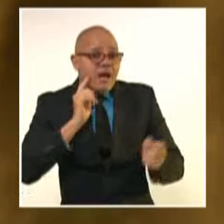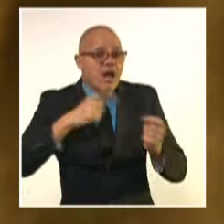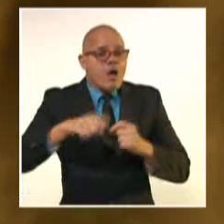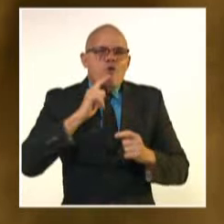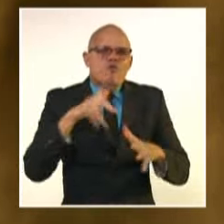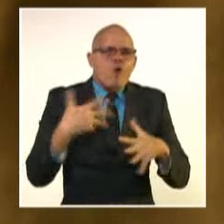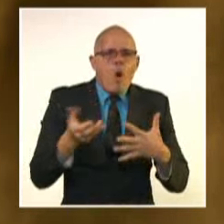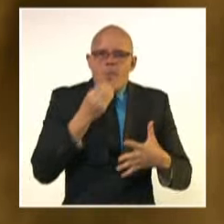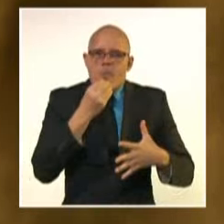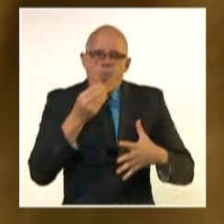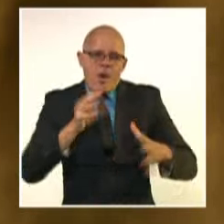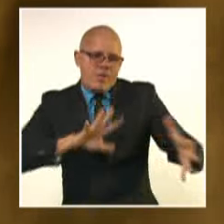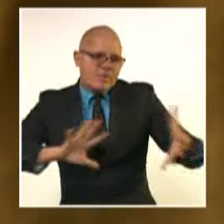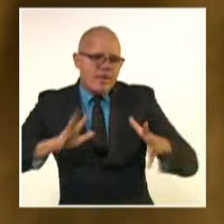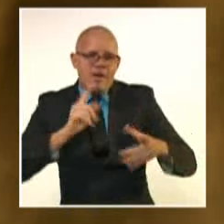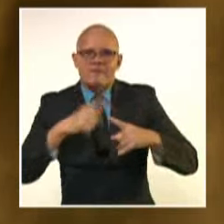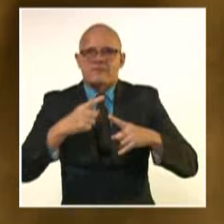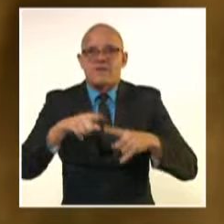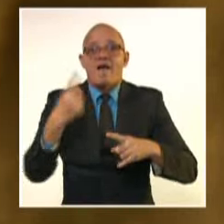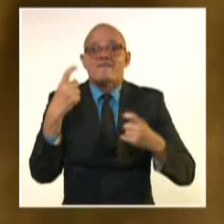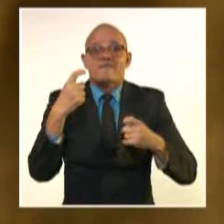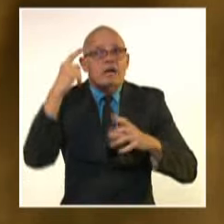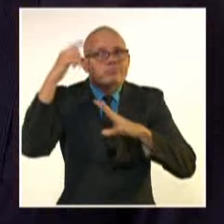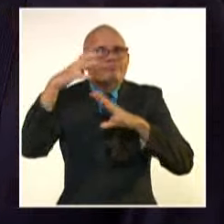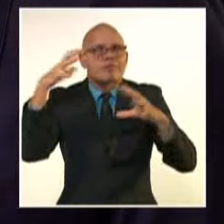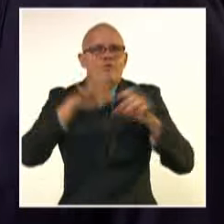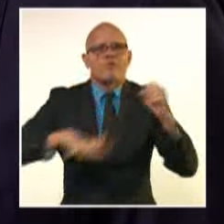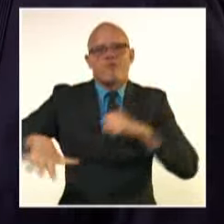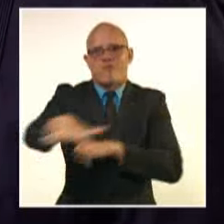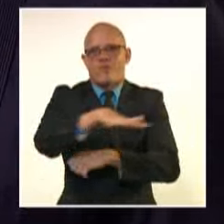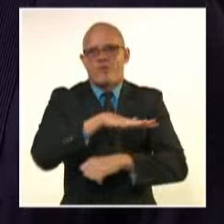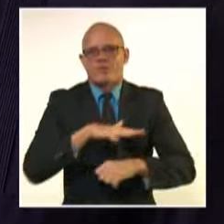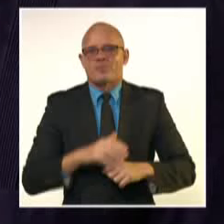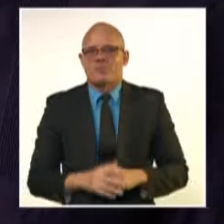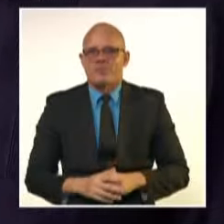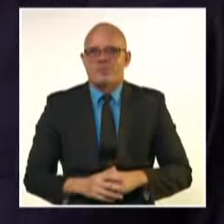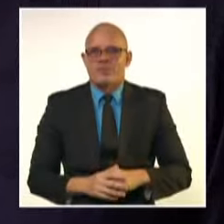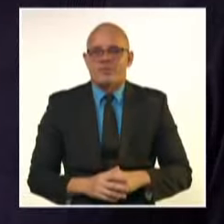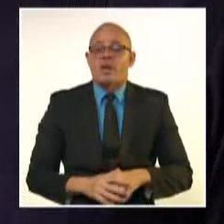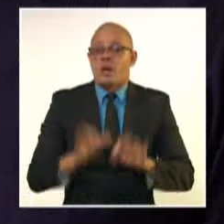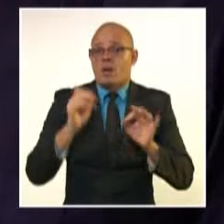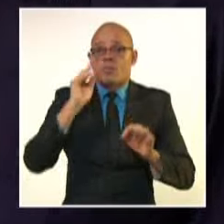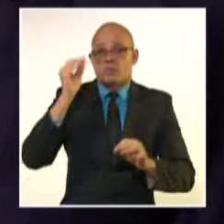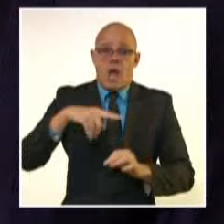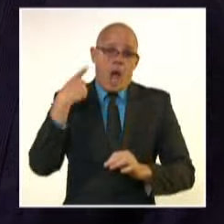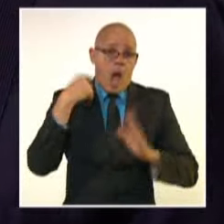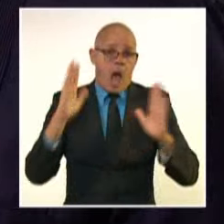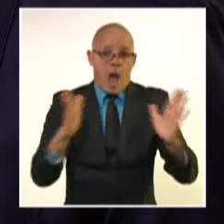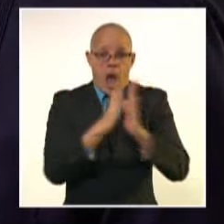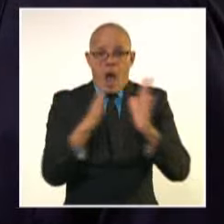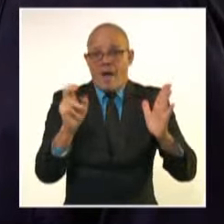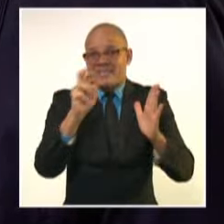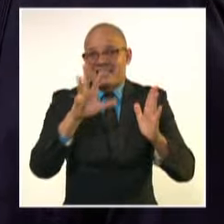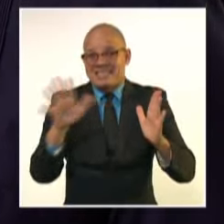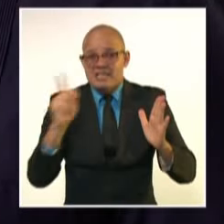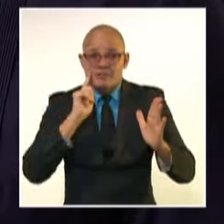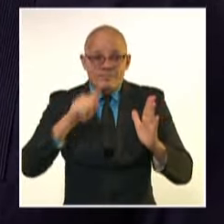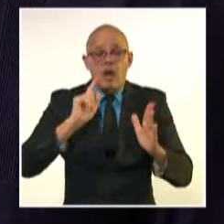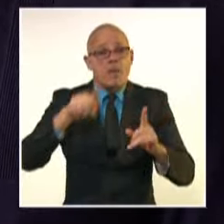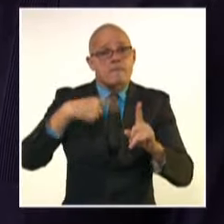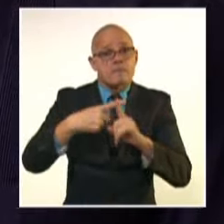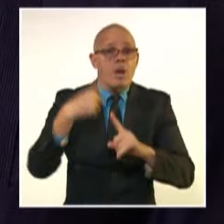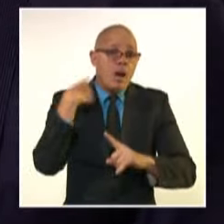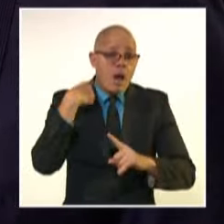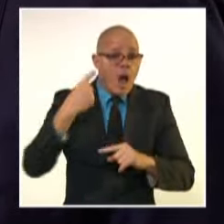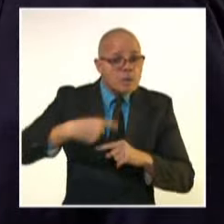escenarios difíciles necesitan de la inteligencia colectiva. El enfoque del SIGMA en 2025 y seguramente también en 2026